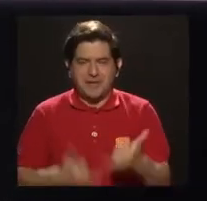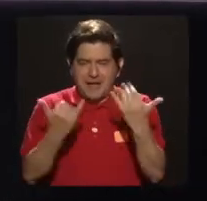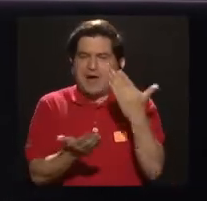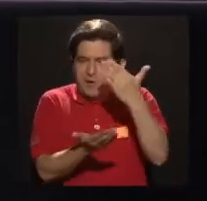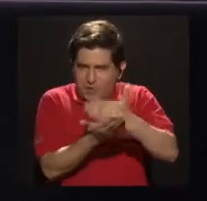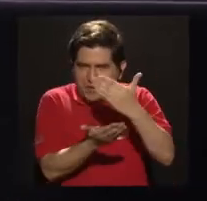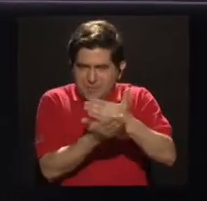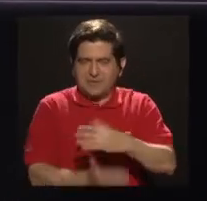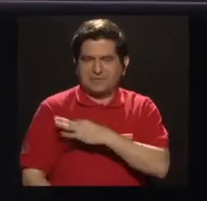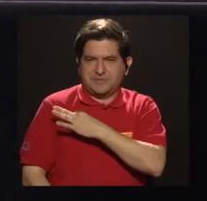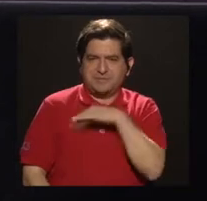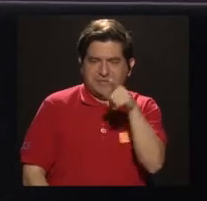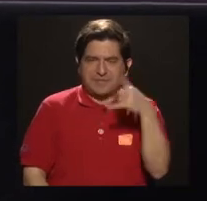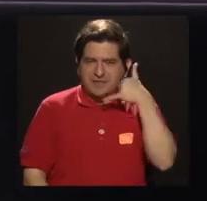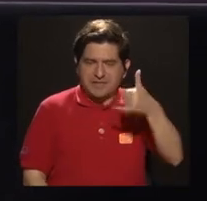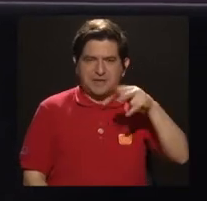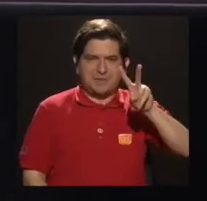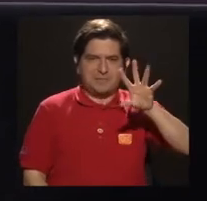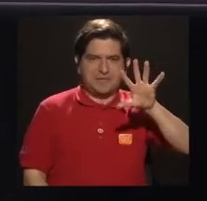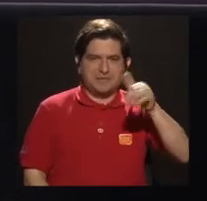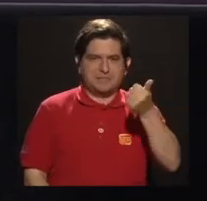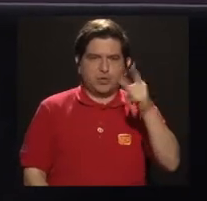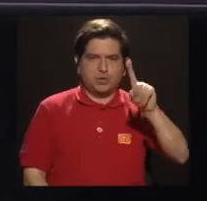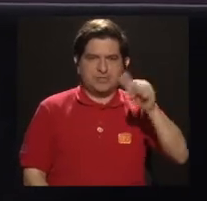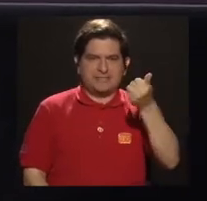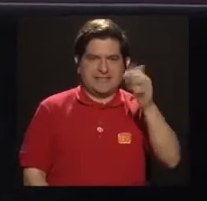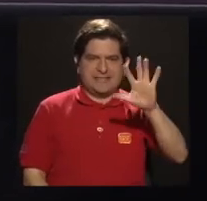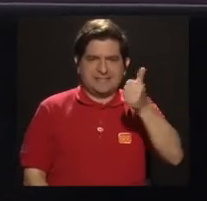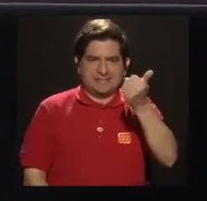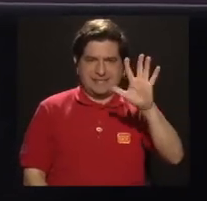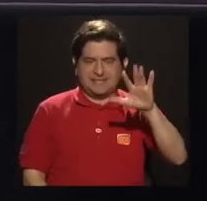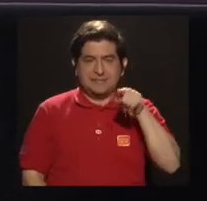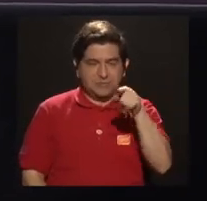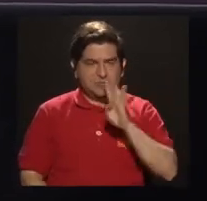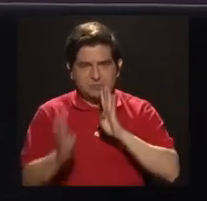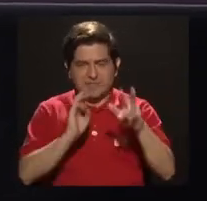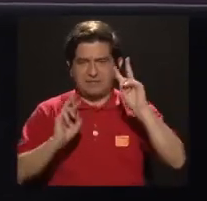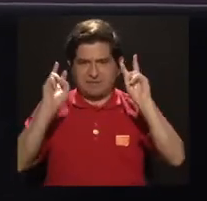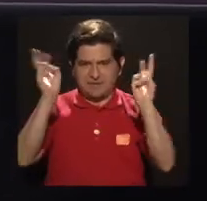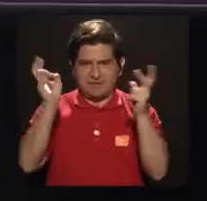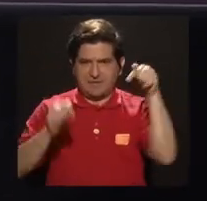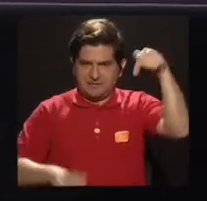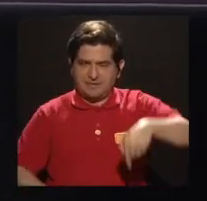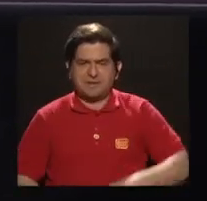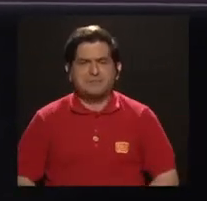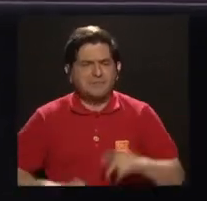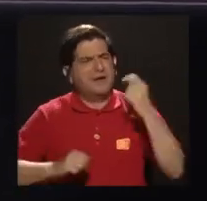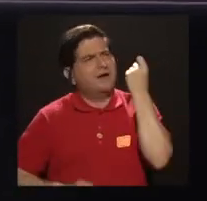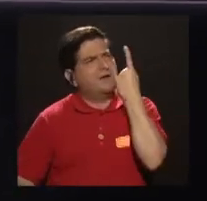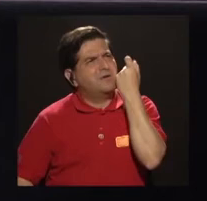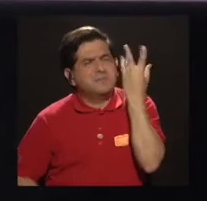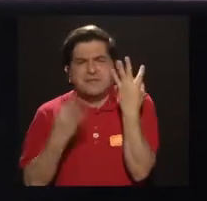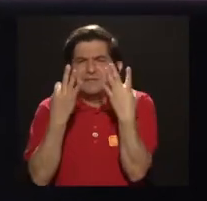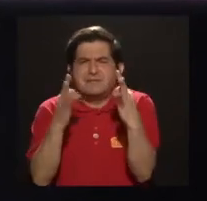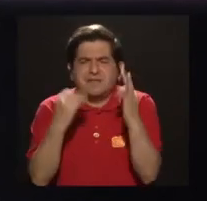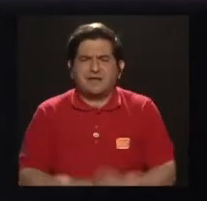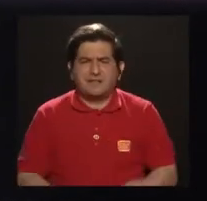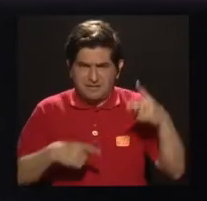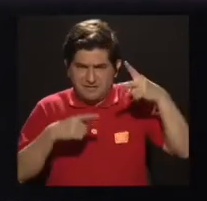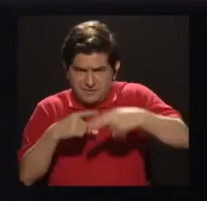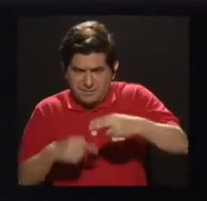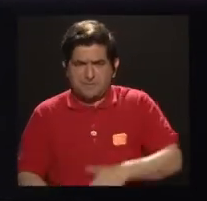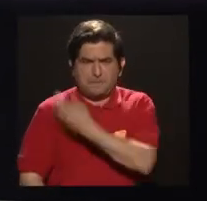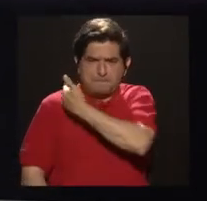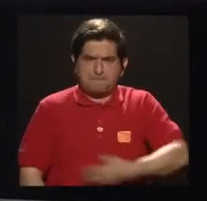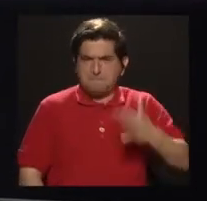una pausa le invitamos a que llame al 25 11 15 15 para que se refiere a nuestro tema de hoy estamos tratando de entender por qué fue destituir a